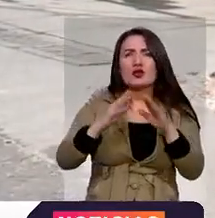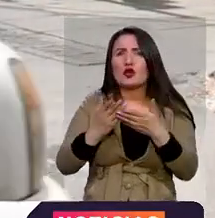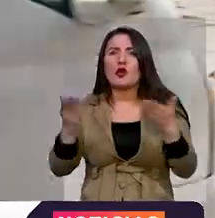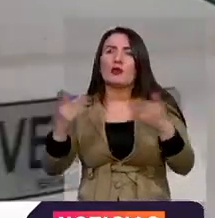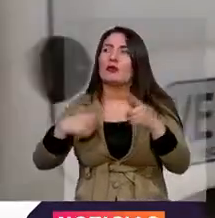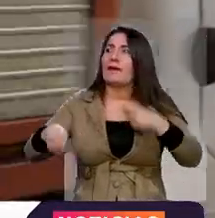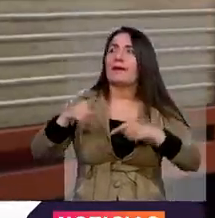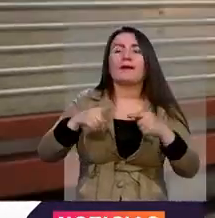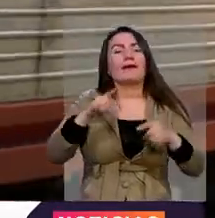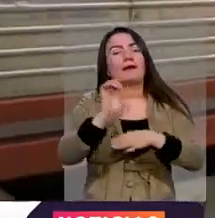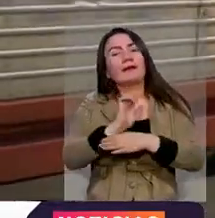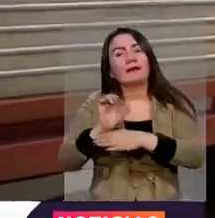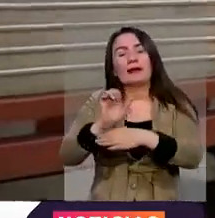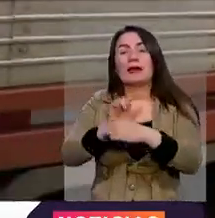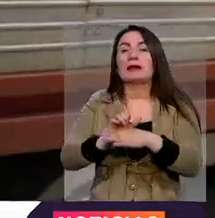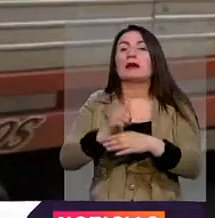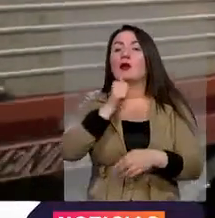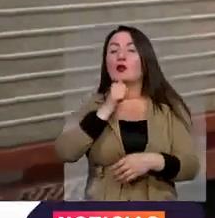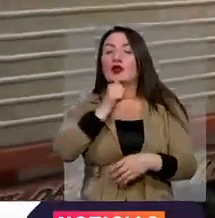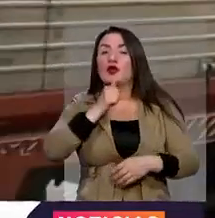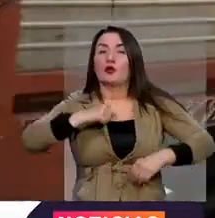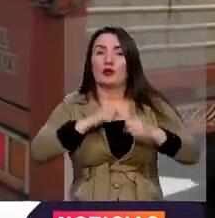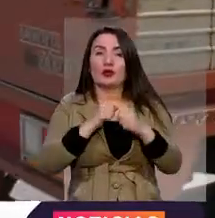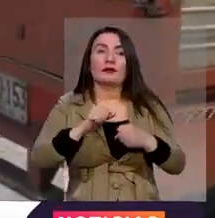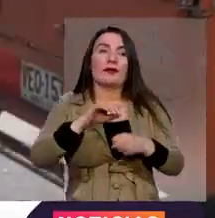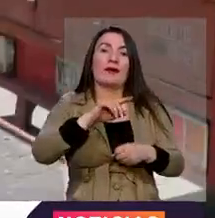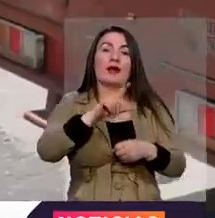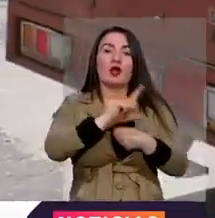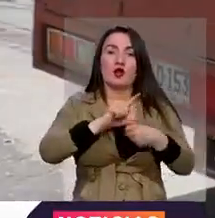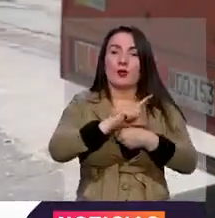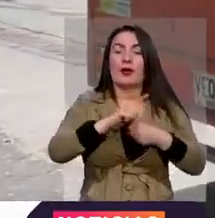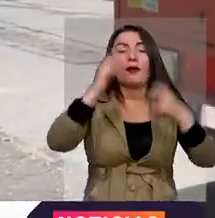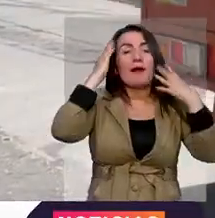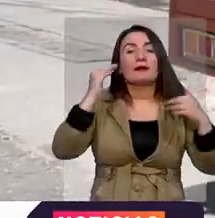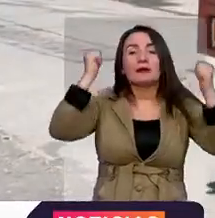las entidades, al acueducto de Bogotá y también a la alcaldía local de San Cristóbal